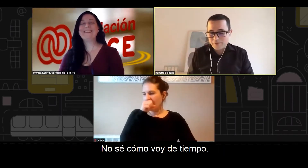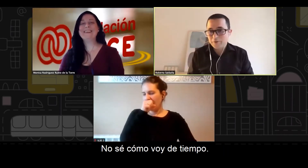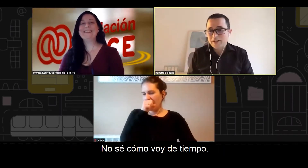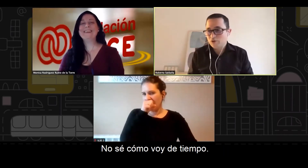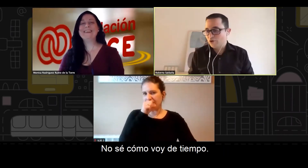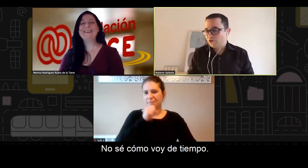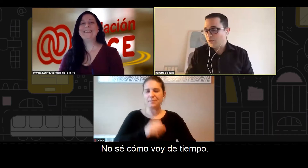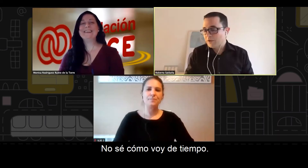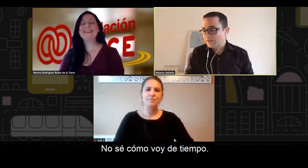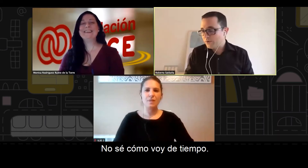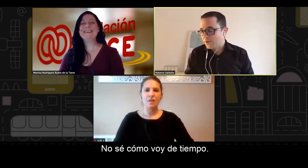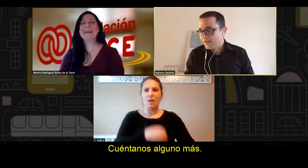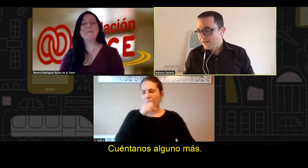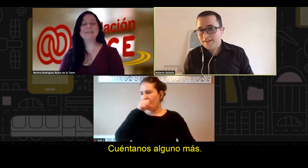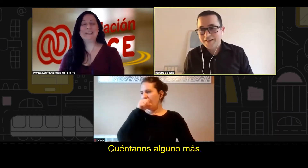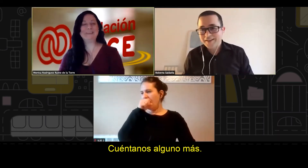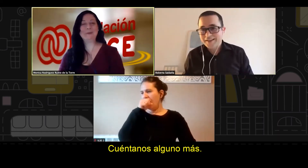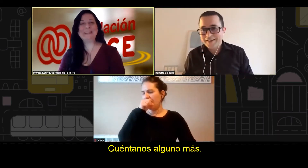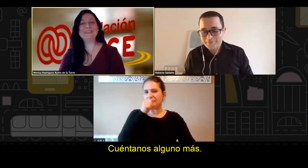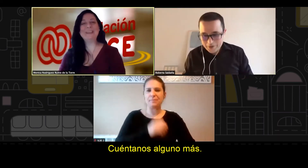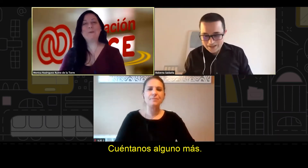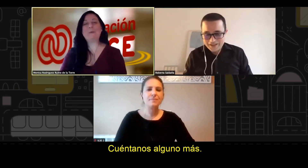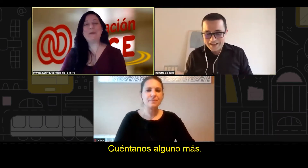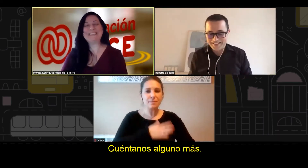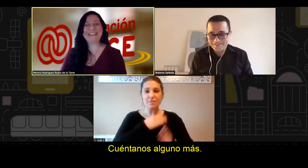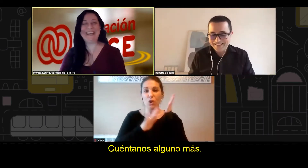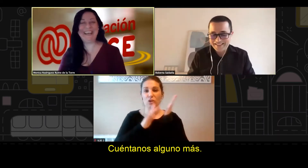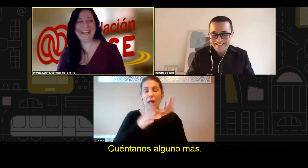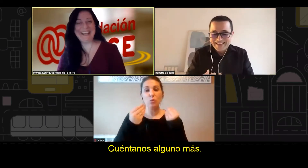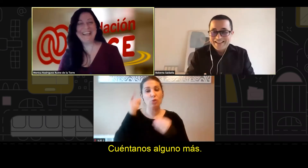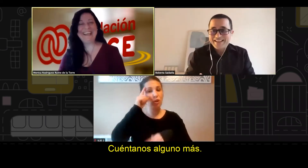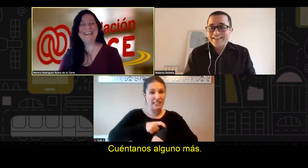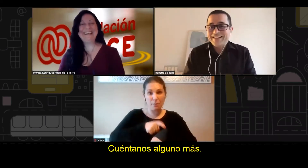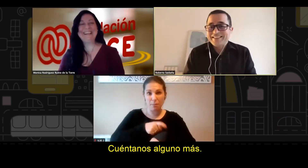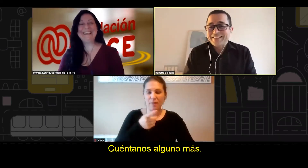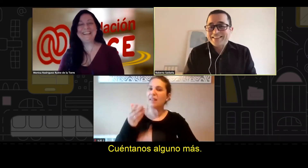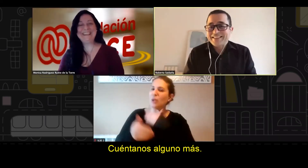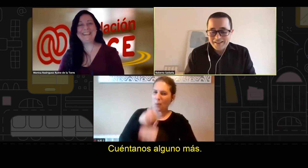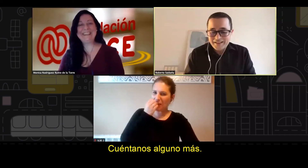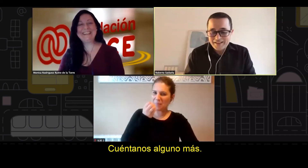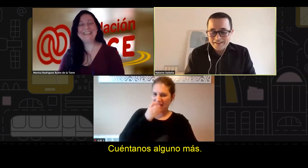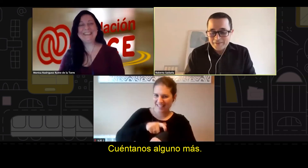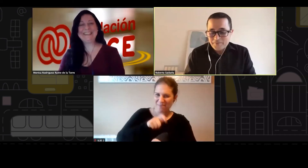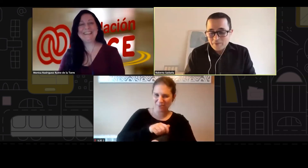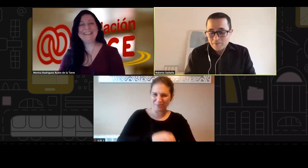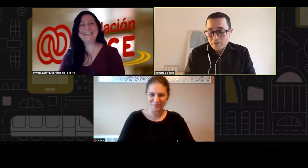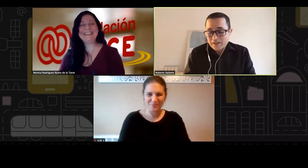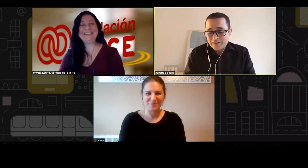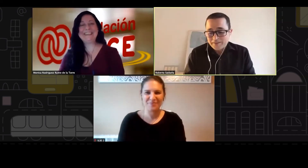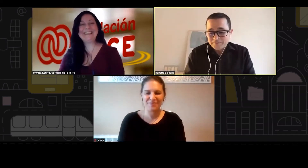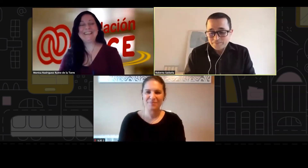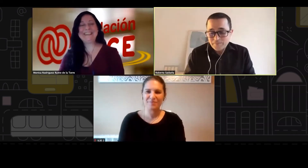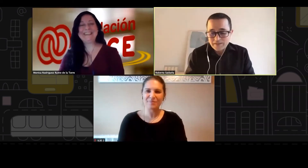podría contar mucho, no sé cómo voy de tiempo. Vas bien, cuéntanos Oye, algo más. el tema del, bueno,